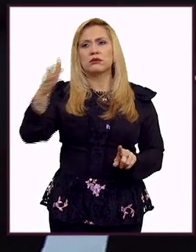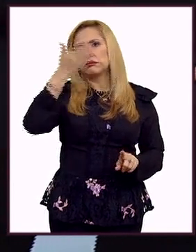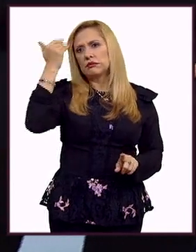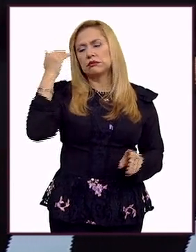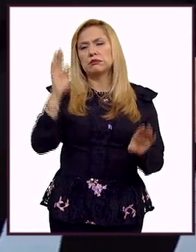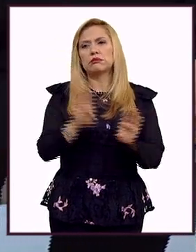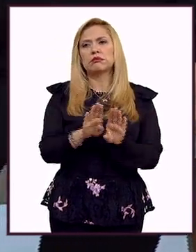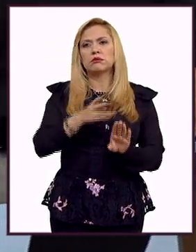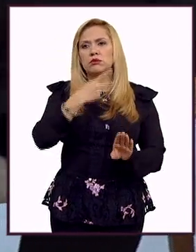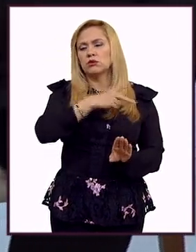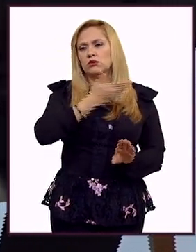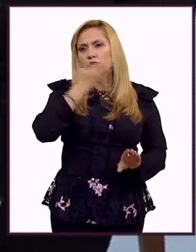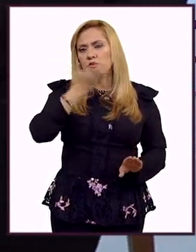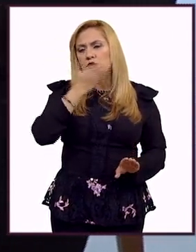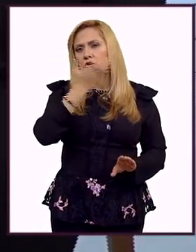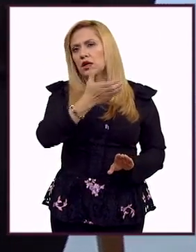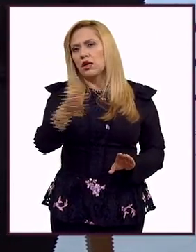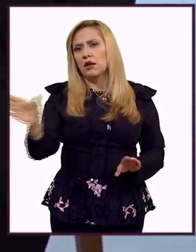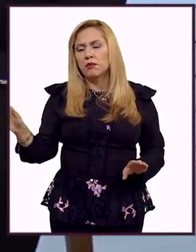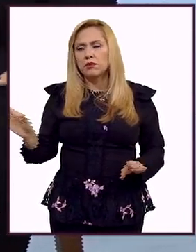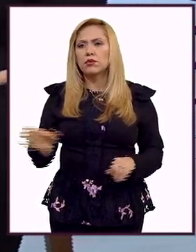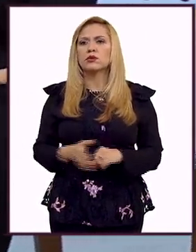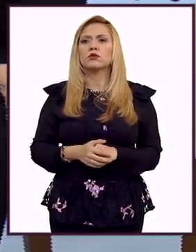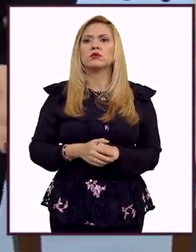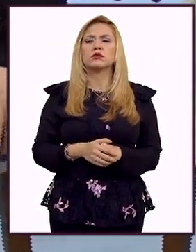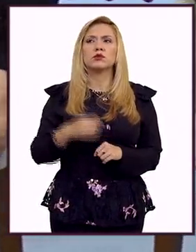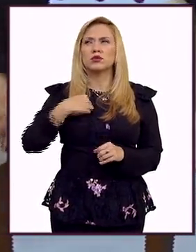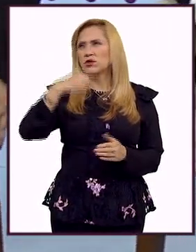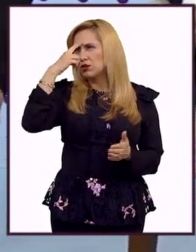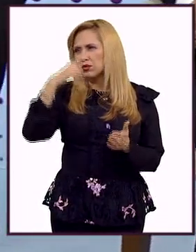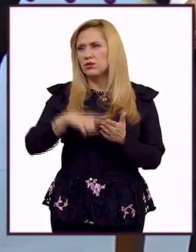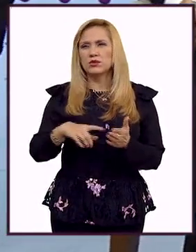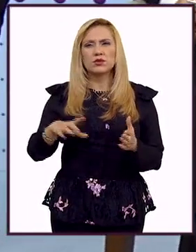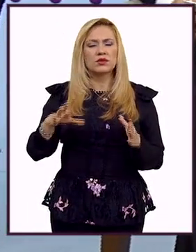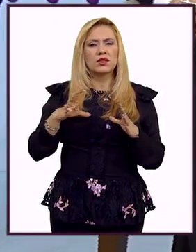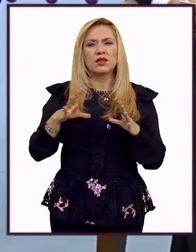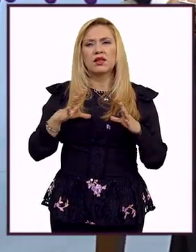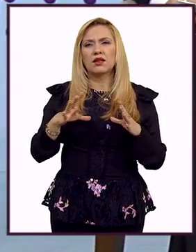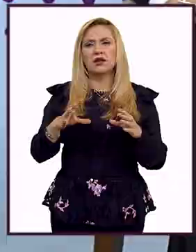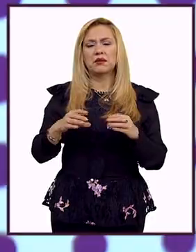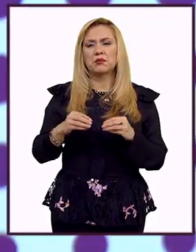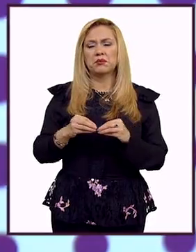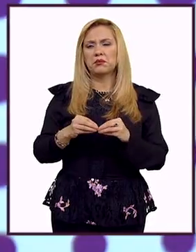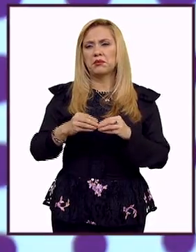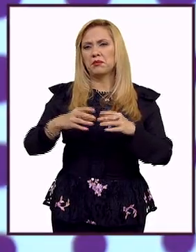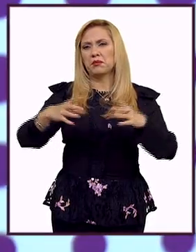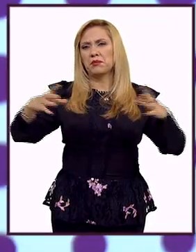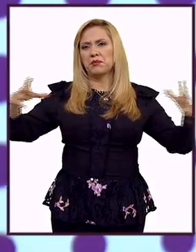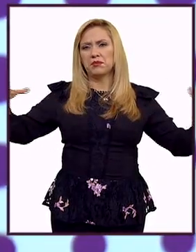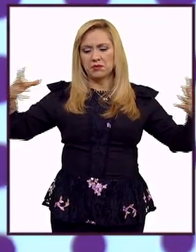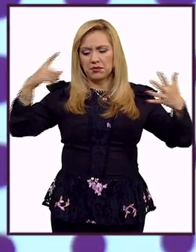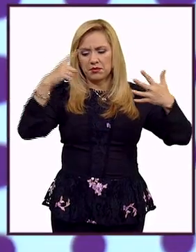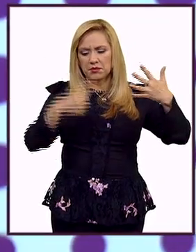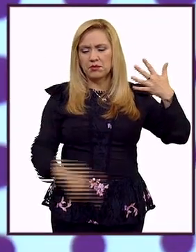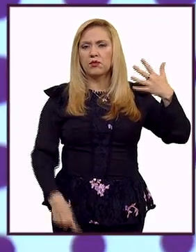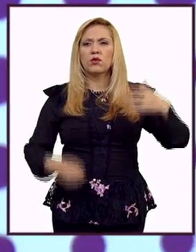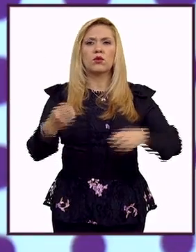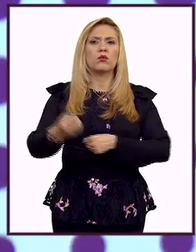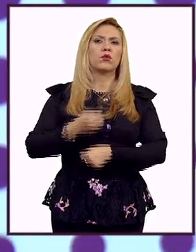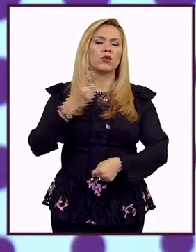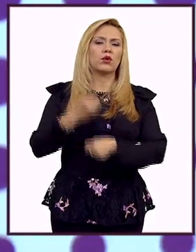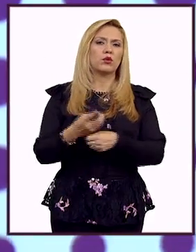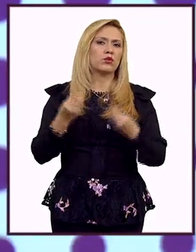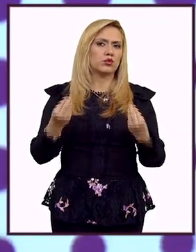formas propias de producción de las comunidades campesinas. Entonces creo que ahí hay como un campo, digamos, de oportunidad muy grande frente a